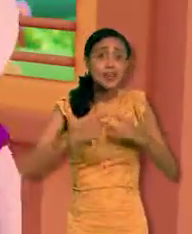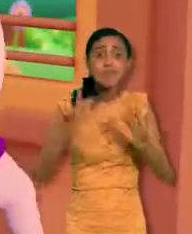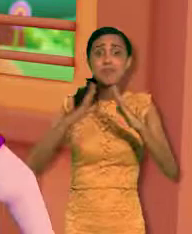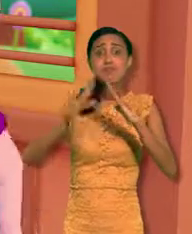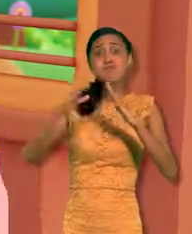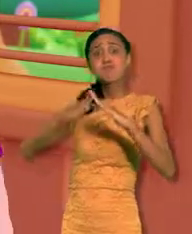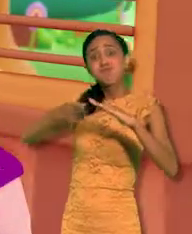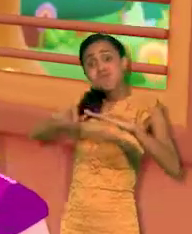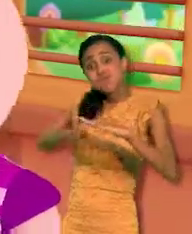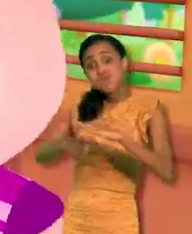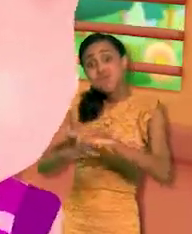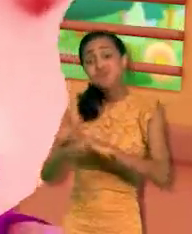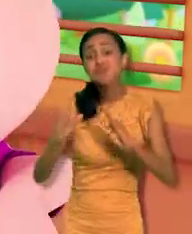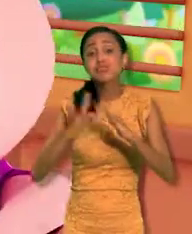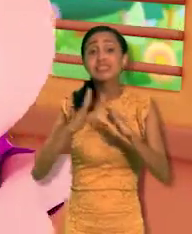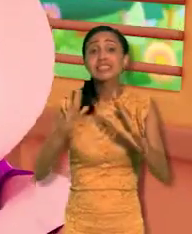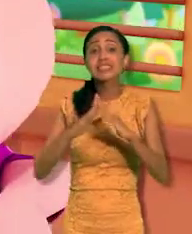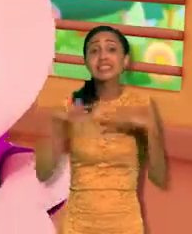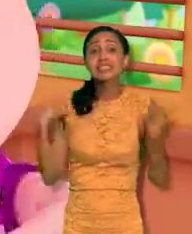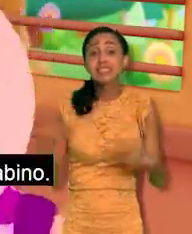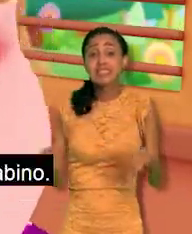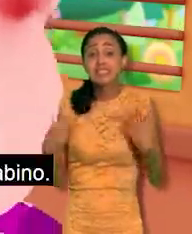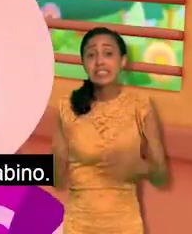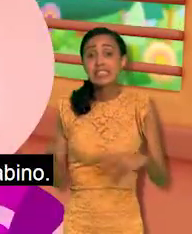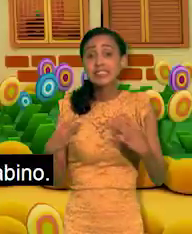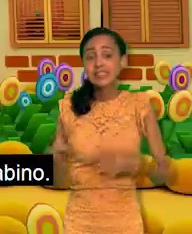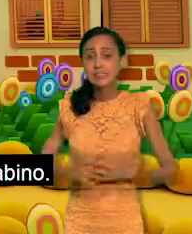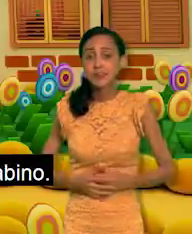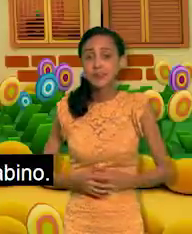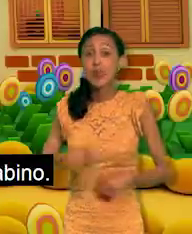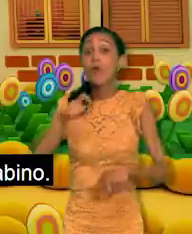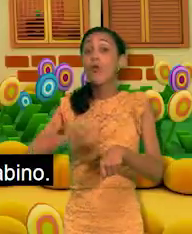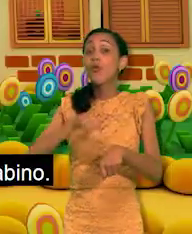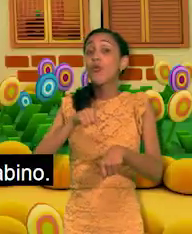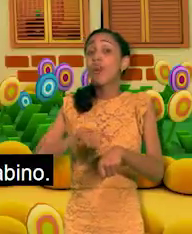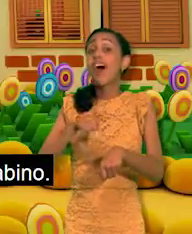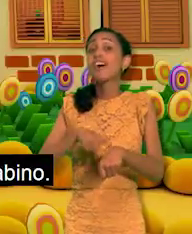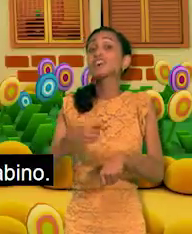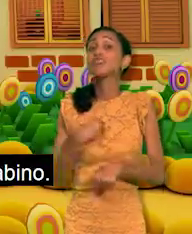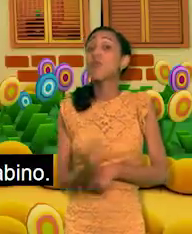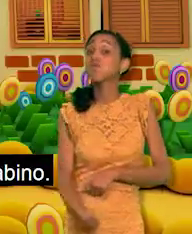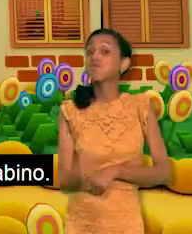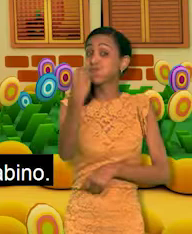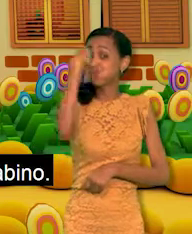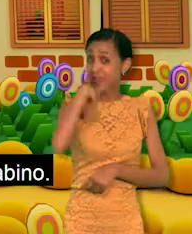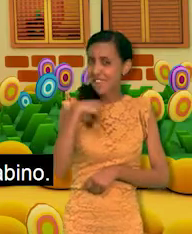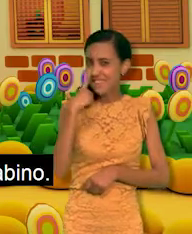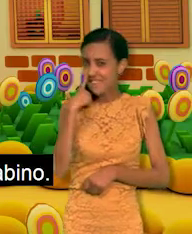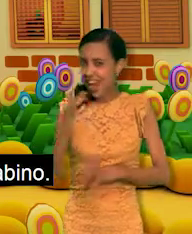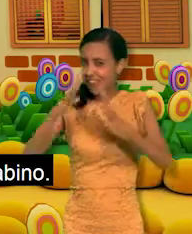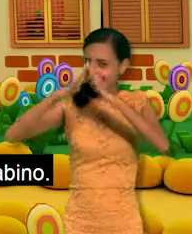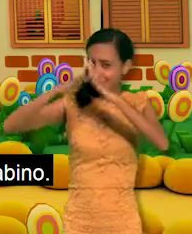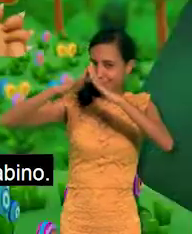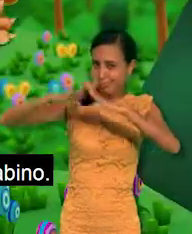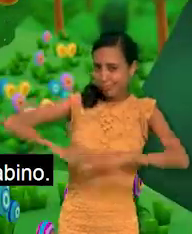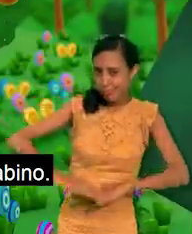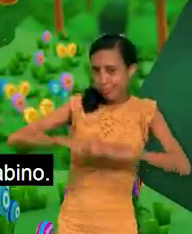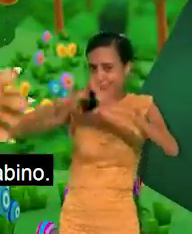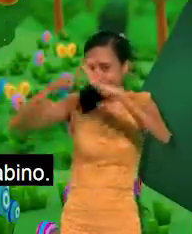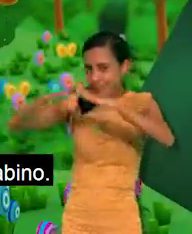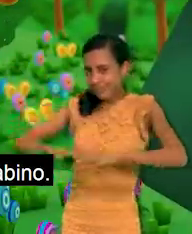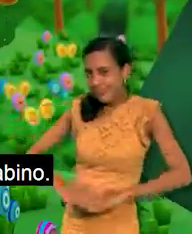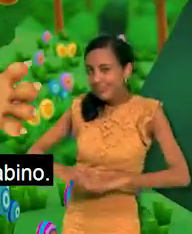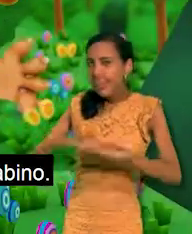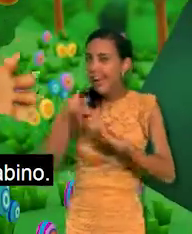¡Auxilio! ¡Allanamiento de domicilio! Llegó su hora, tocinos, pues la casa les